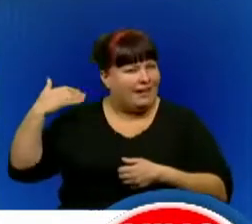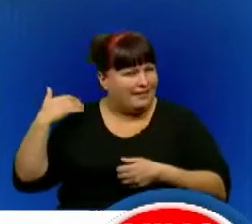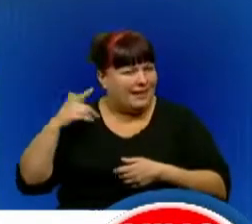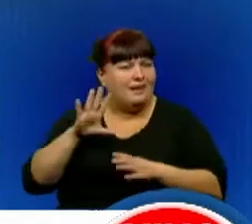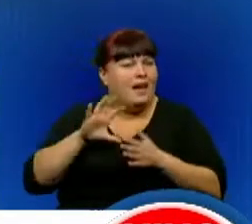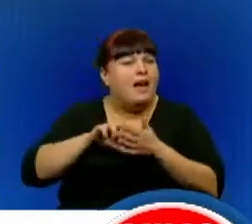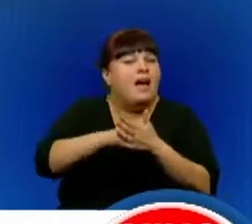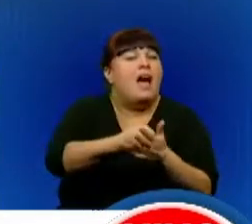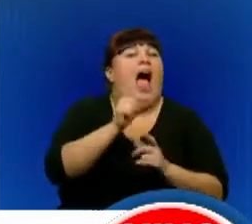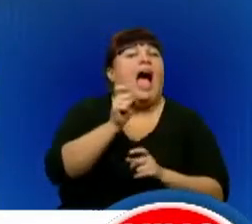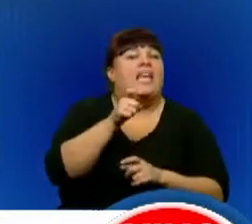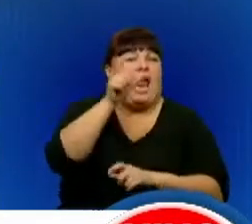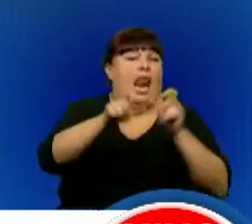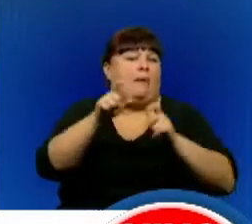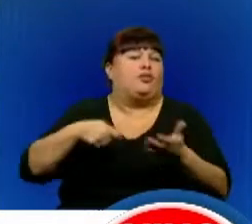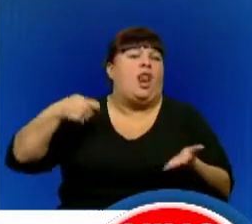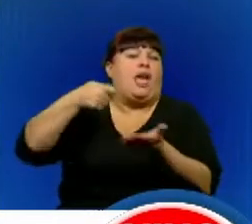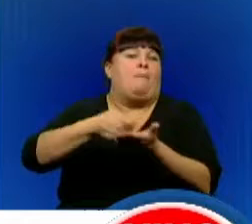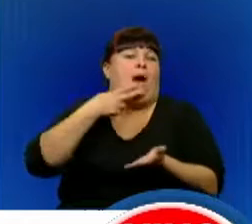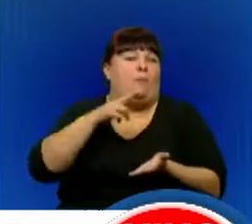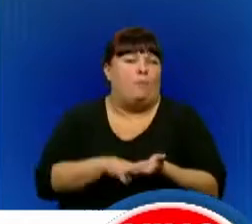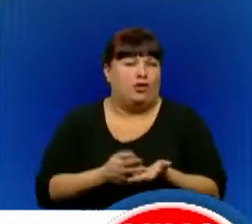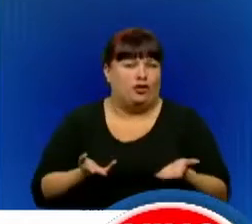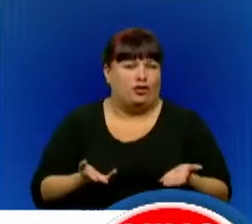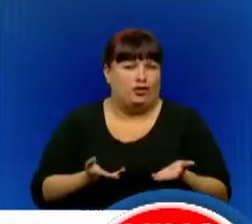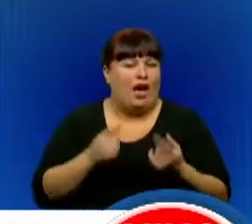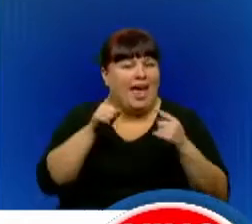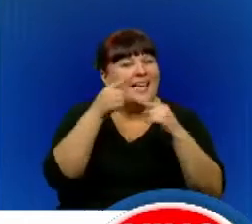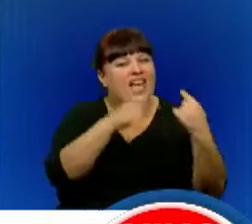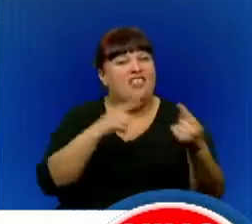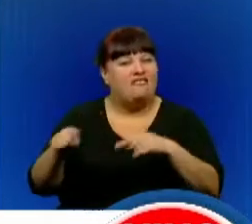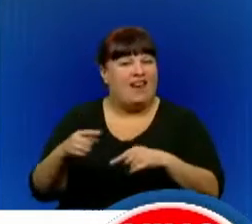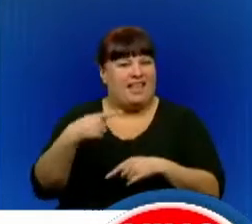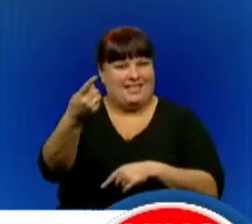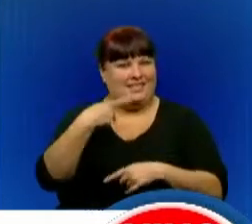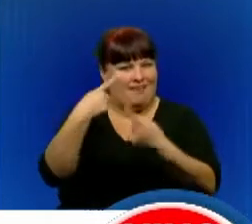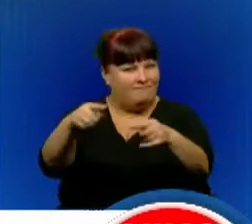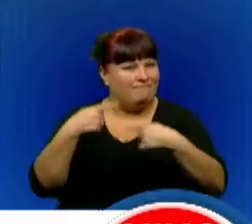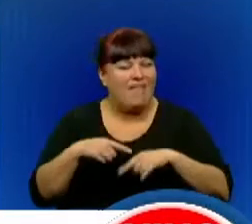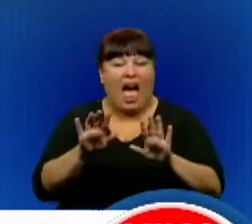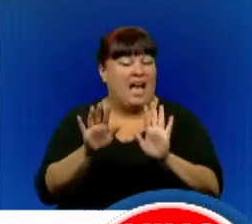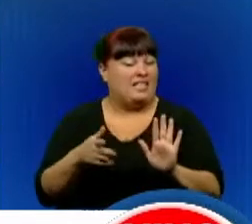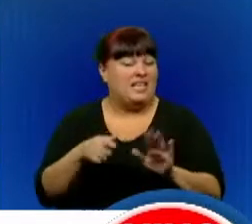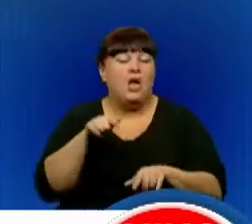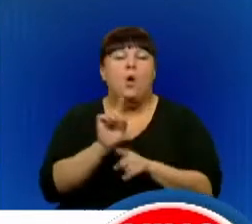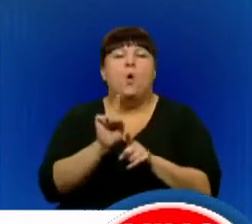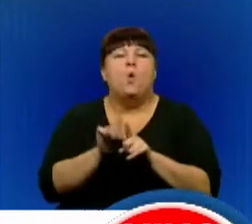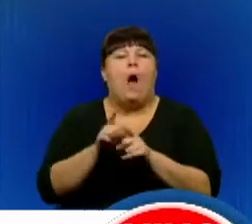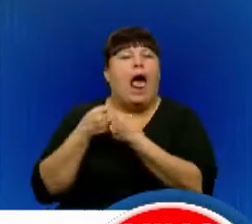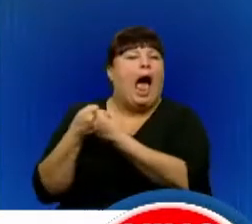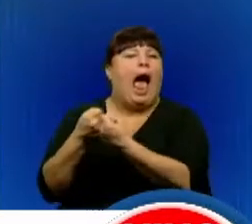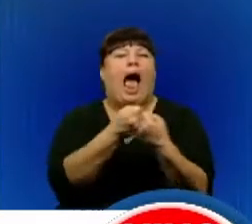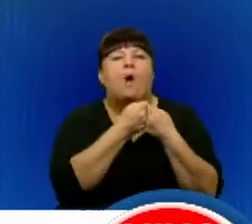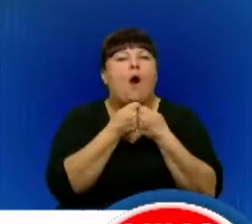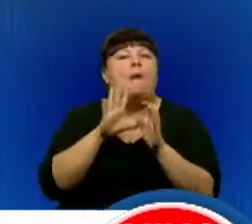el apriete al contribuyente, presidente. Esta es la diferencia que tenemos. Esto es un consenso